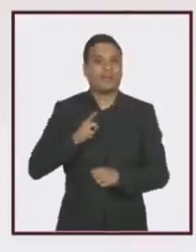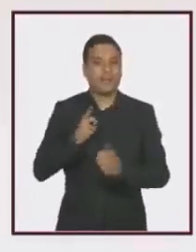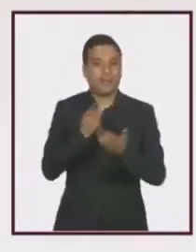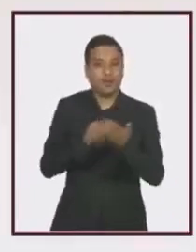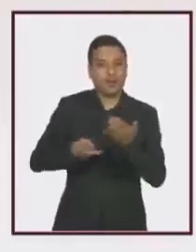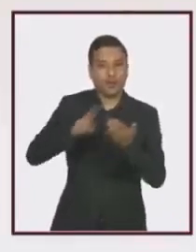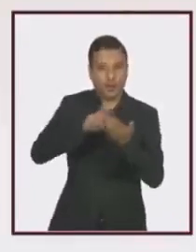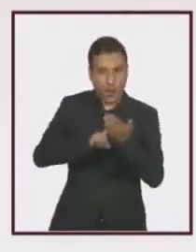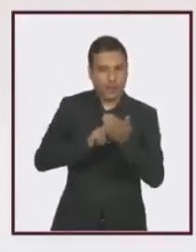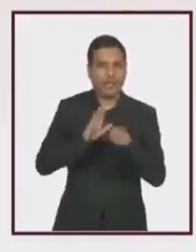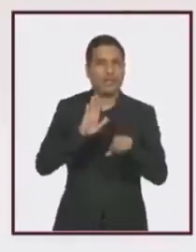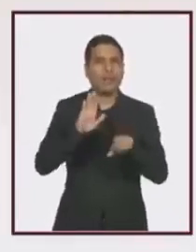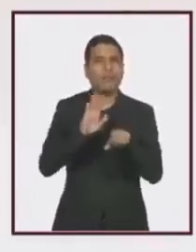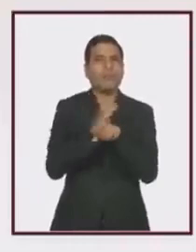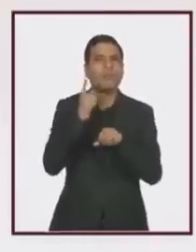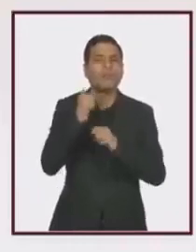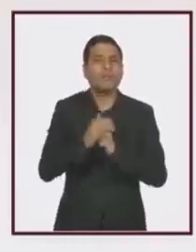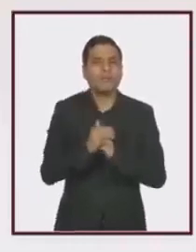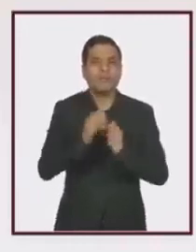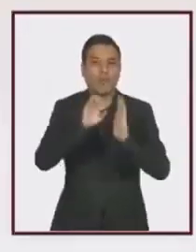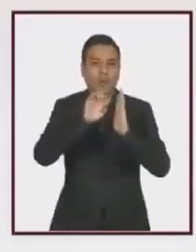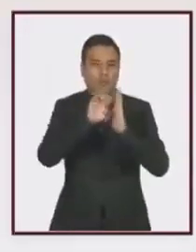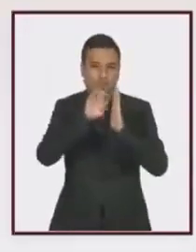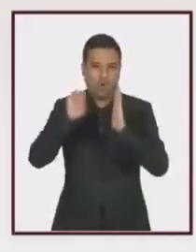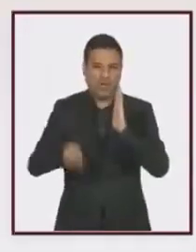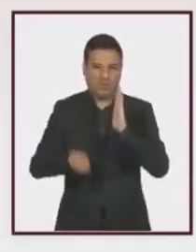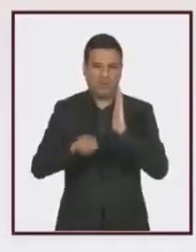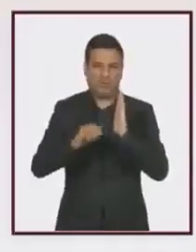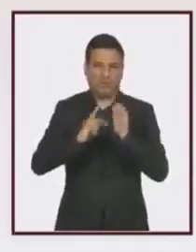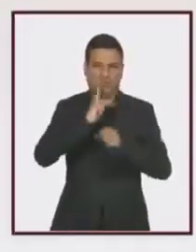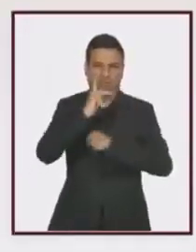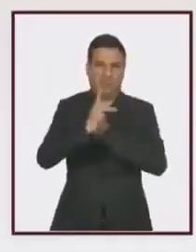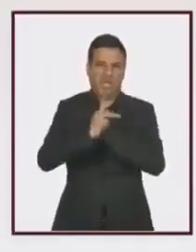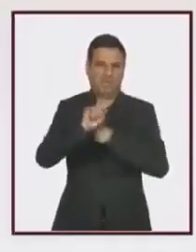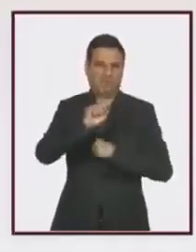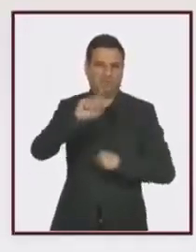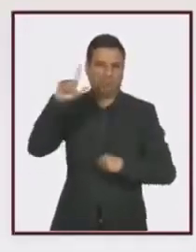pueda dar un resultado como en las grandes potencias educativas,